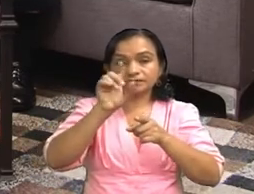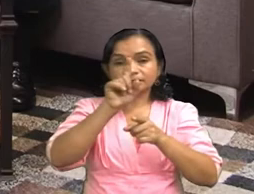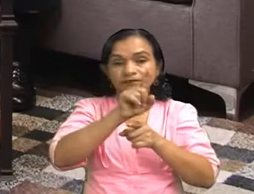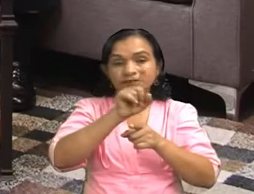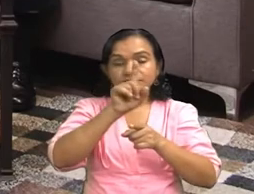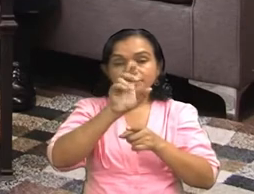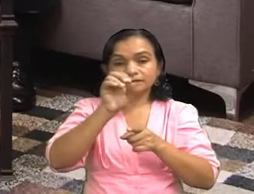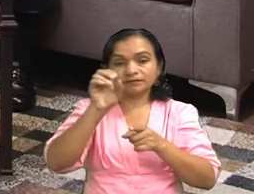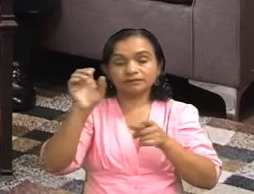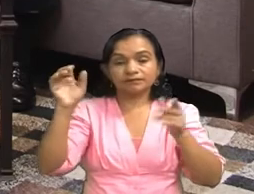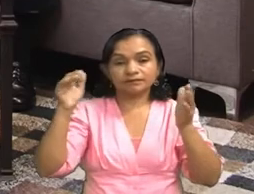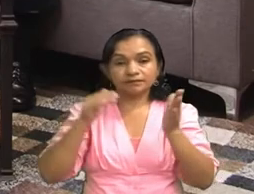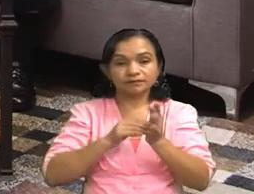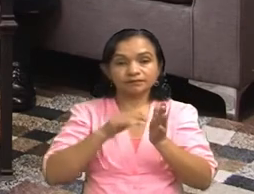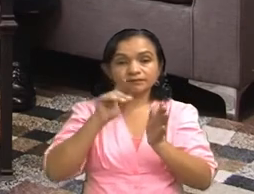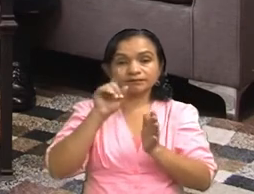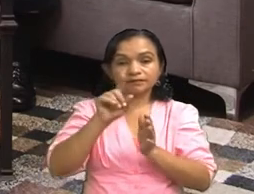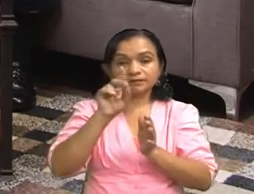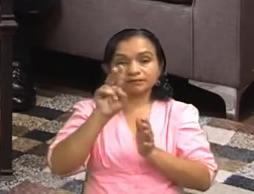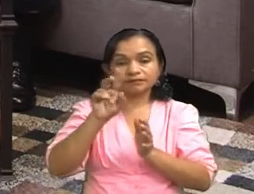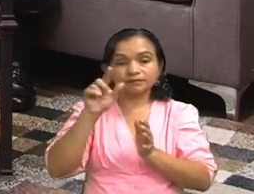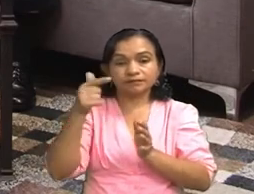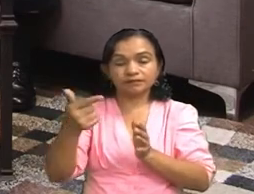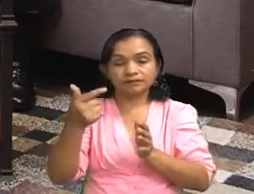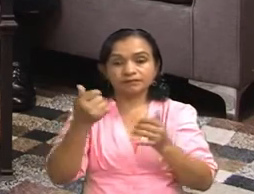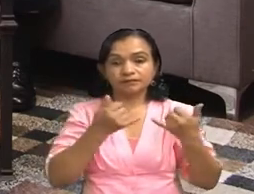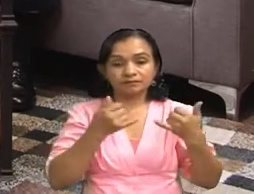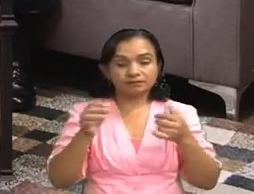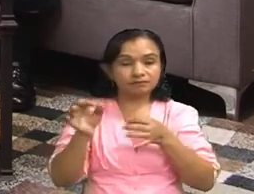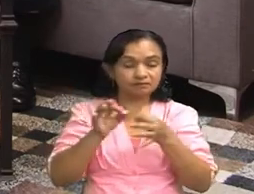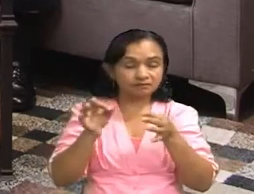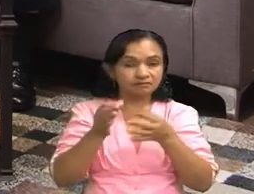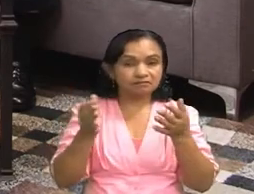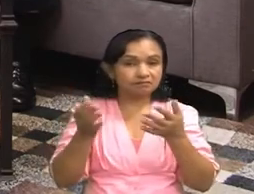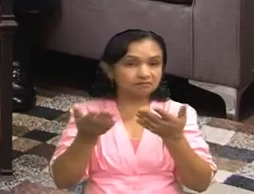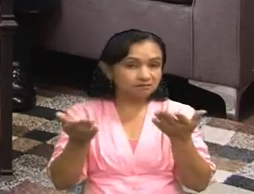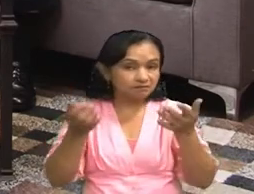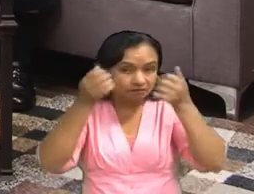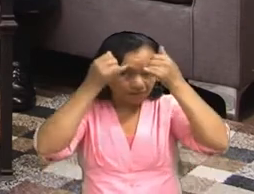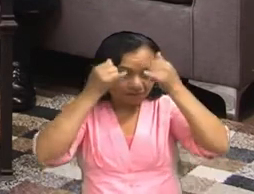6127. Nos encontramos ahí. Todo el mundo dice, una isla no debe haber muchos animales.